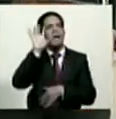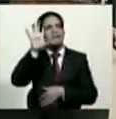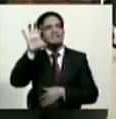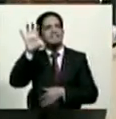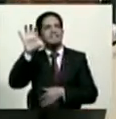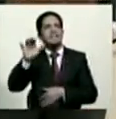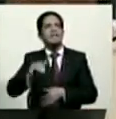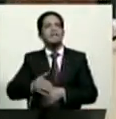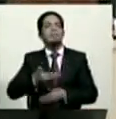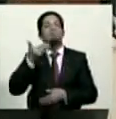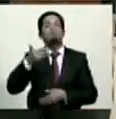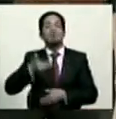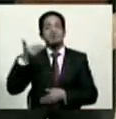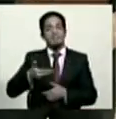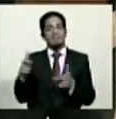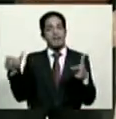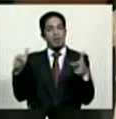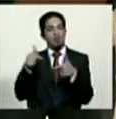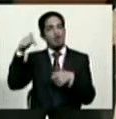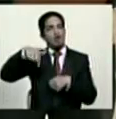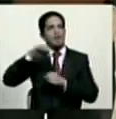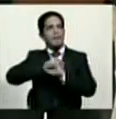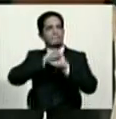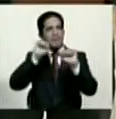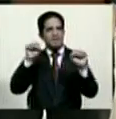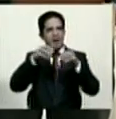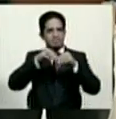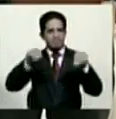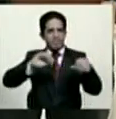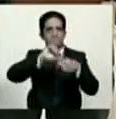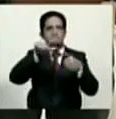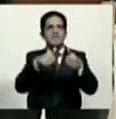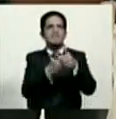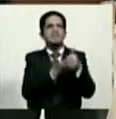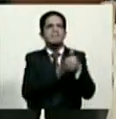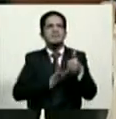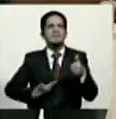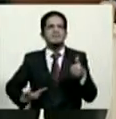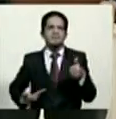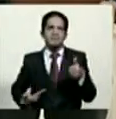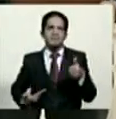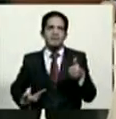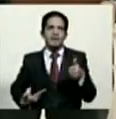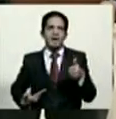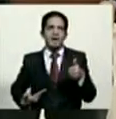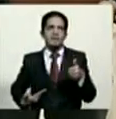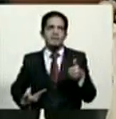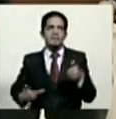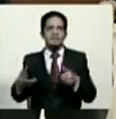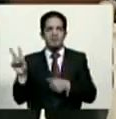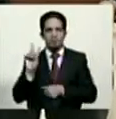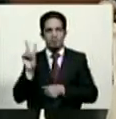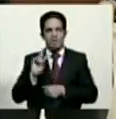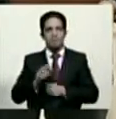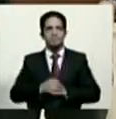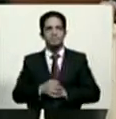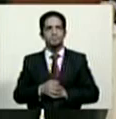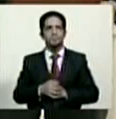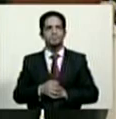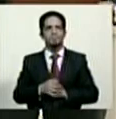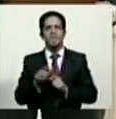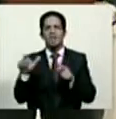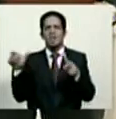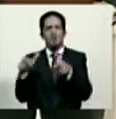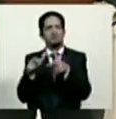importantes reuniones que hemos sostenido esta mañana en la sede de la Vicepresidencia Ejecutiva de la República. Sostuvimos